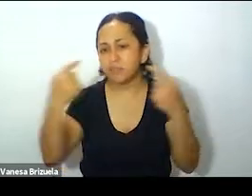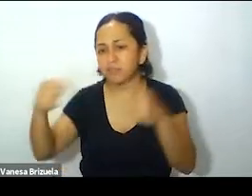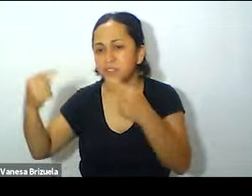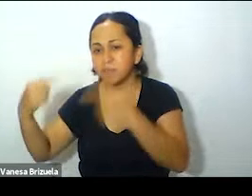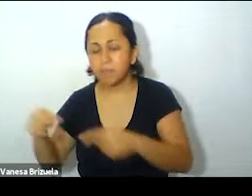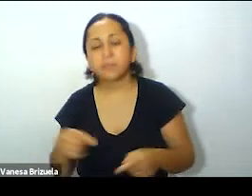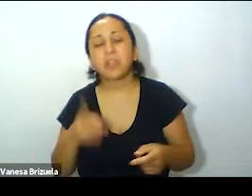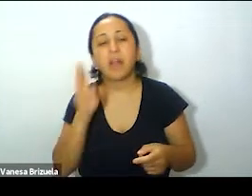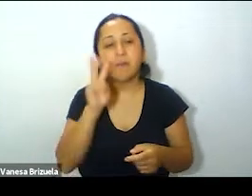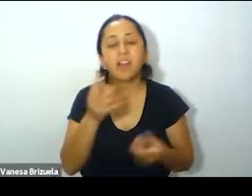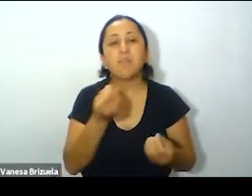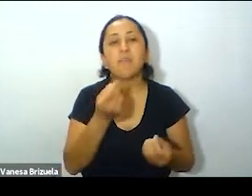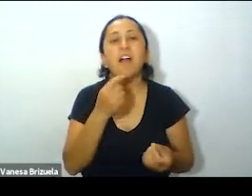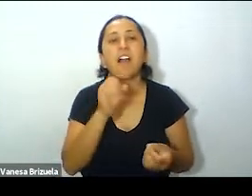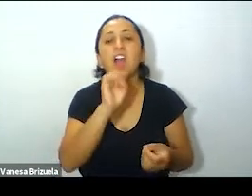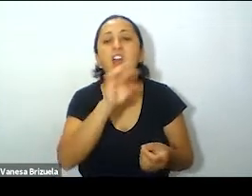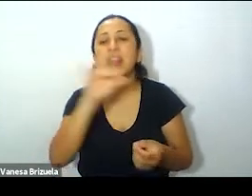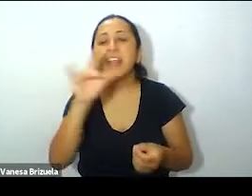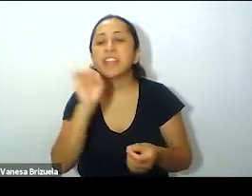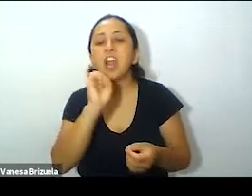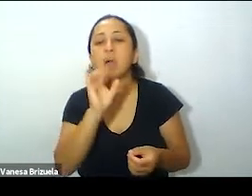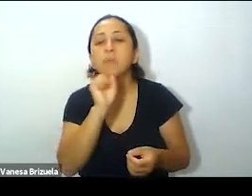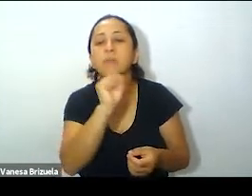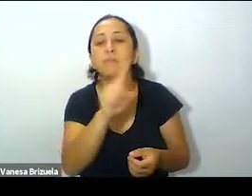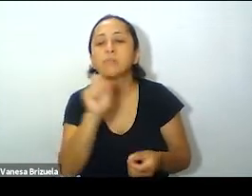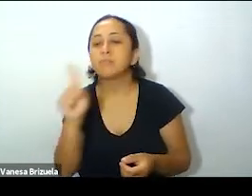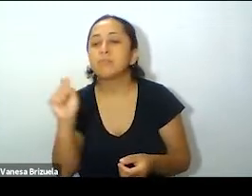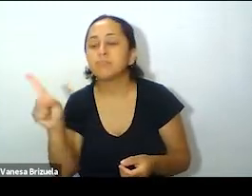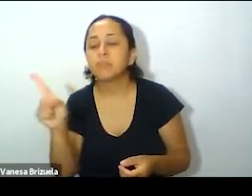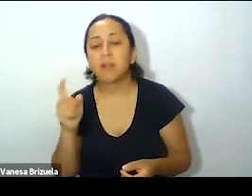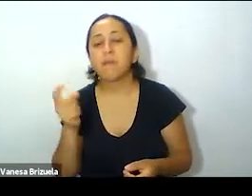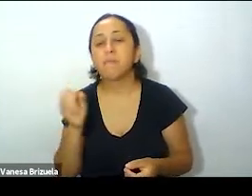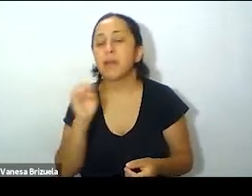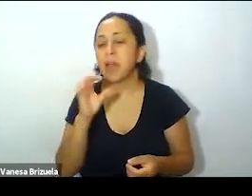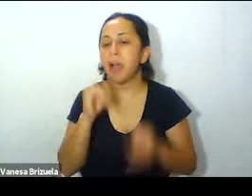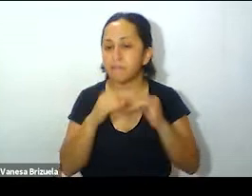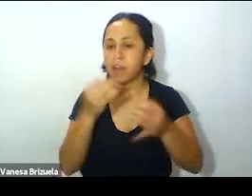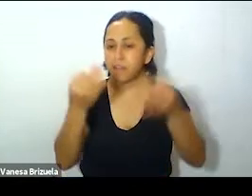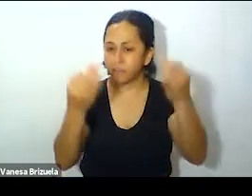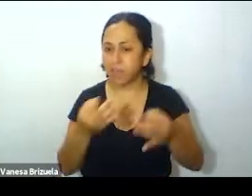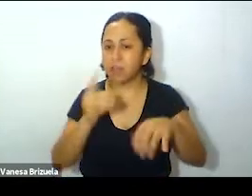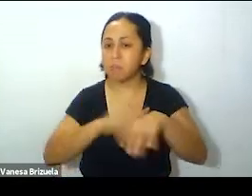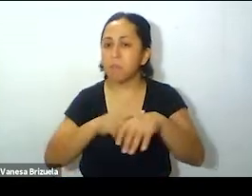o cómo nombrarlas para poder hablar con propiedad a la hora de hablar de letras.